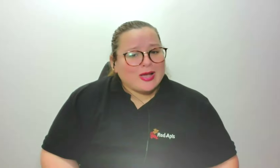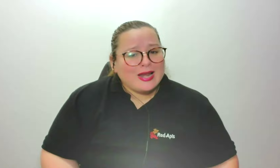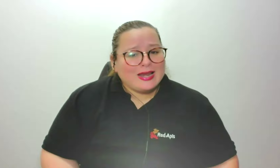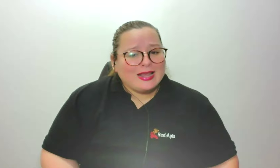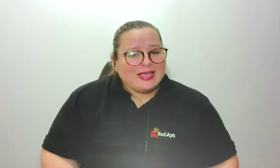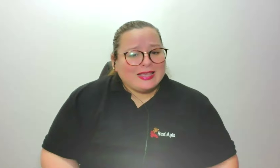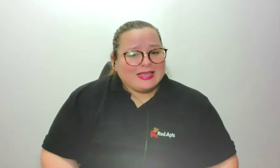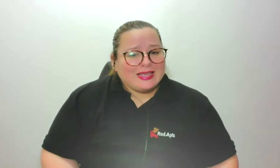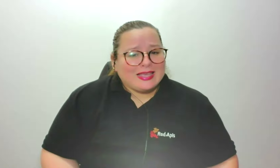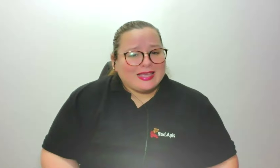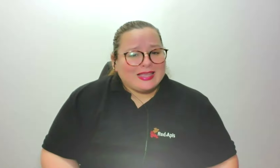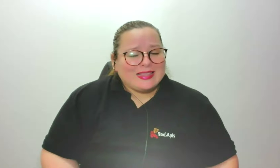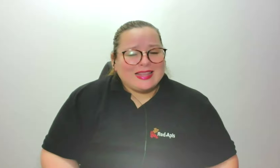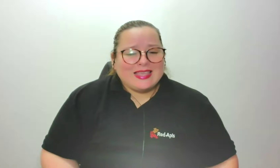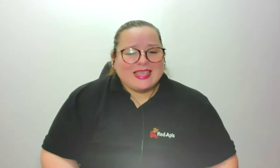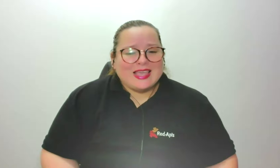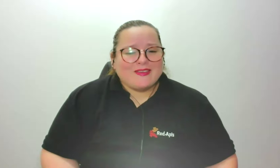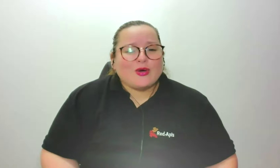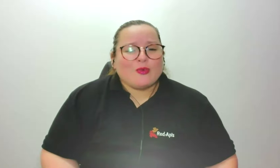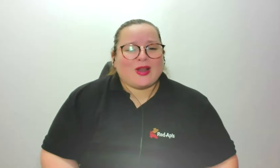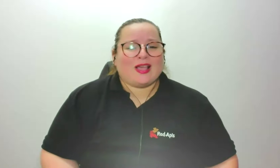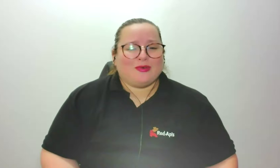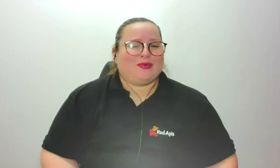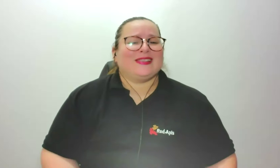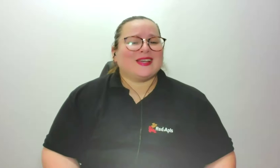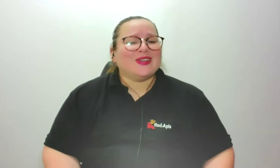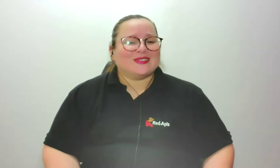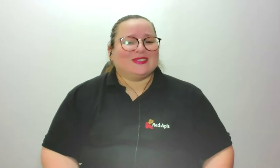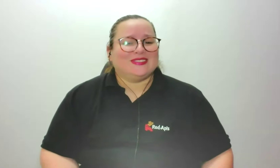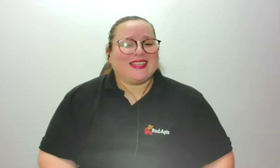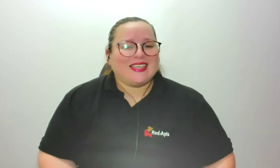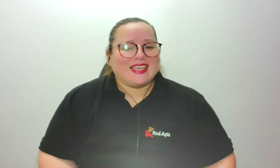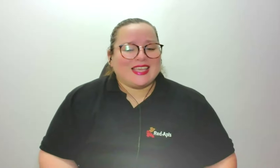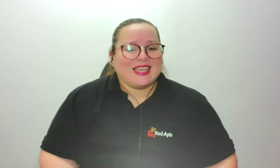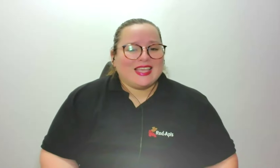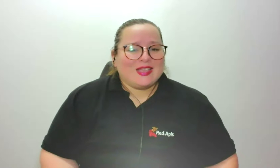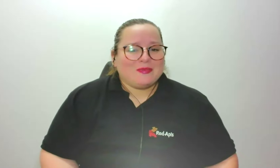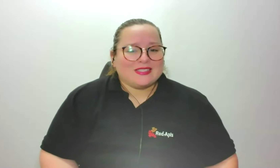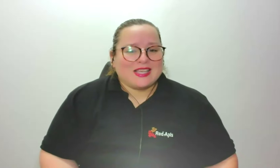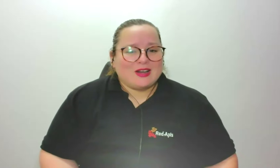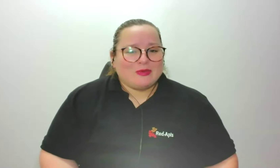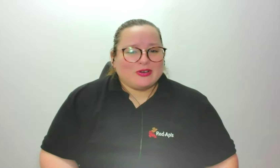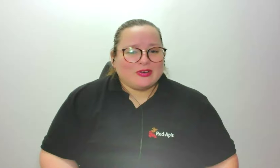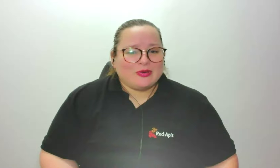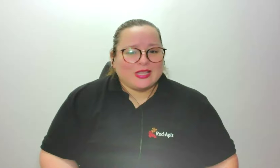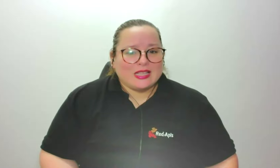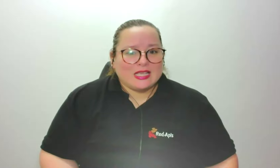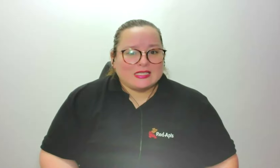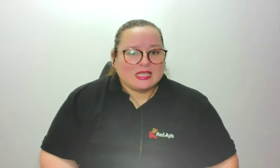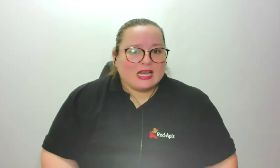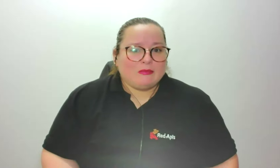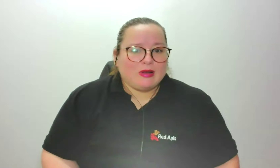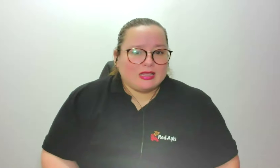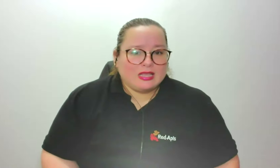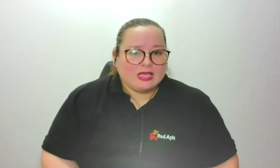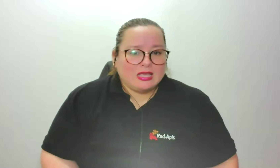pero igual tiene que haber como una congruencia con eso. Tiene que pensar a lo mejor o entender que